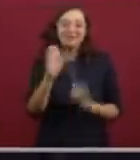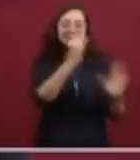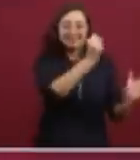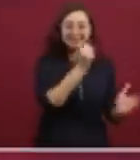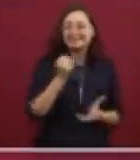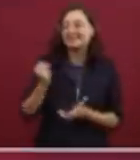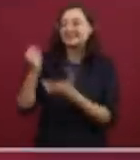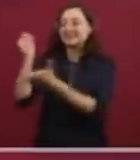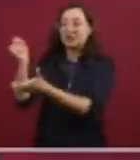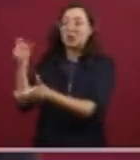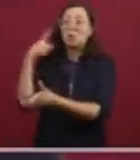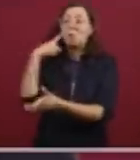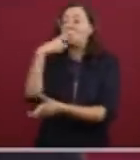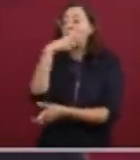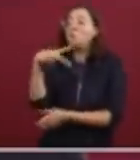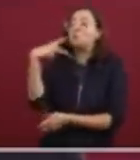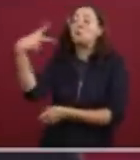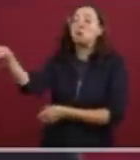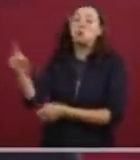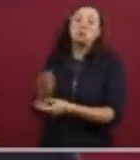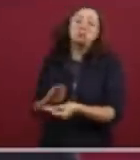ellos repartían